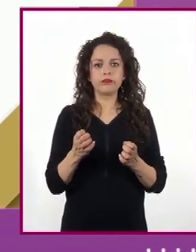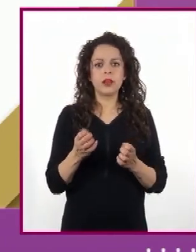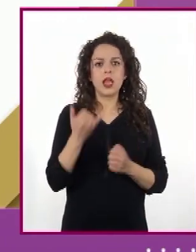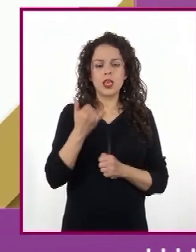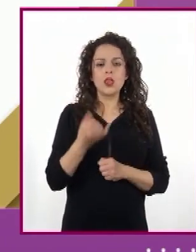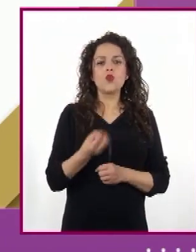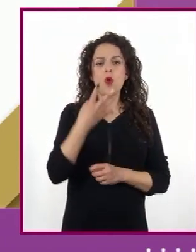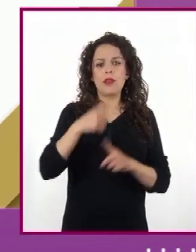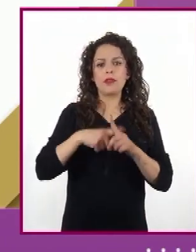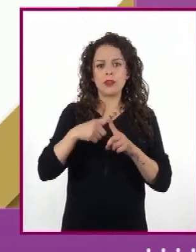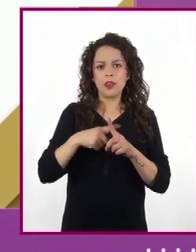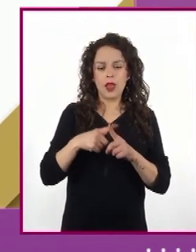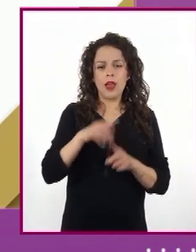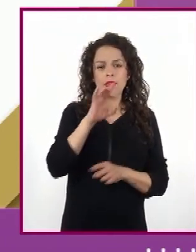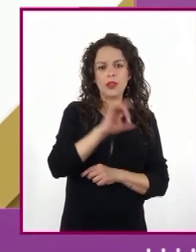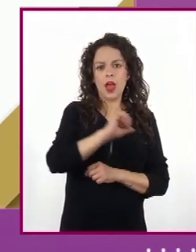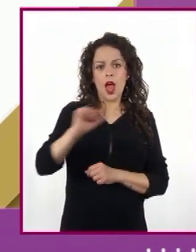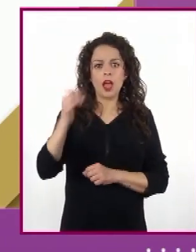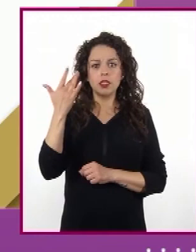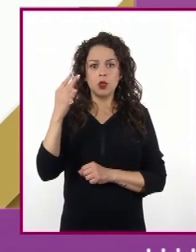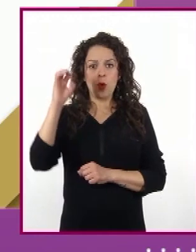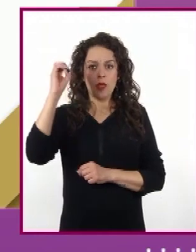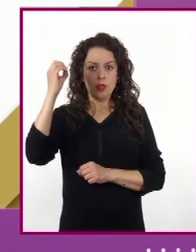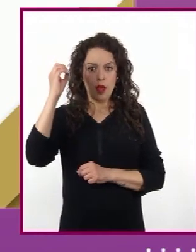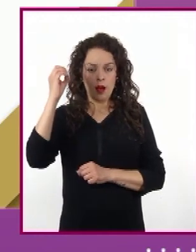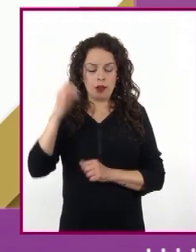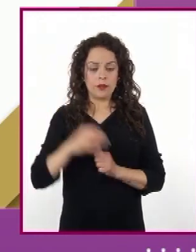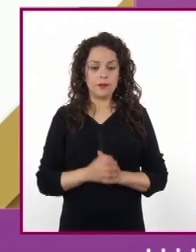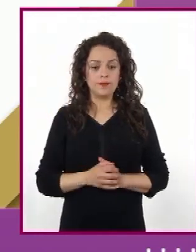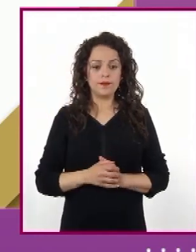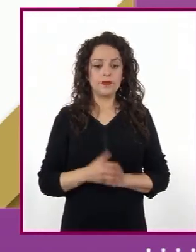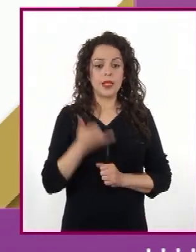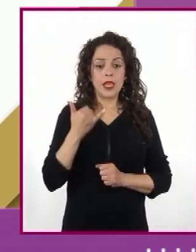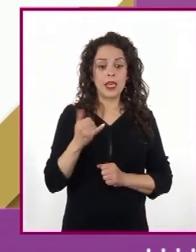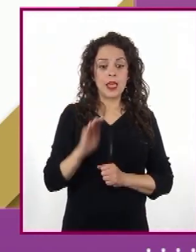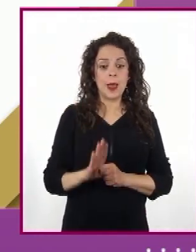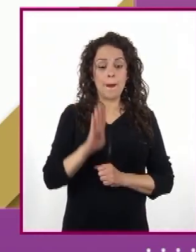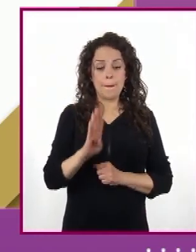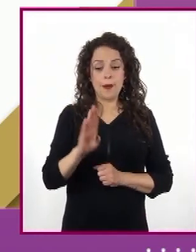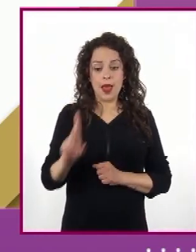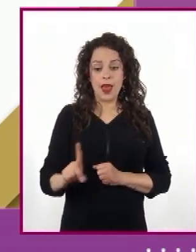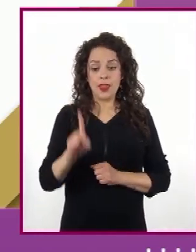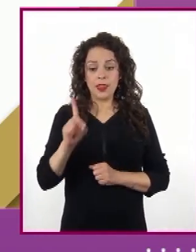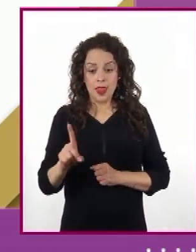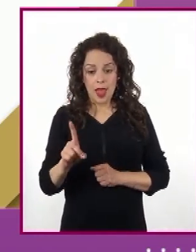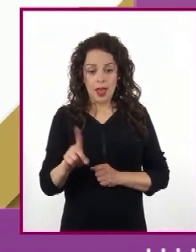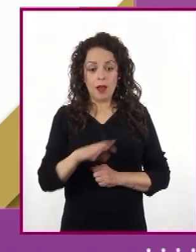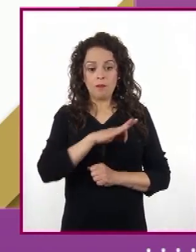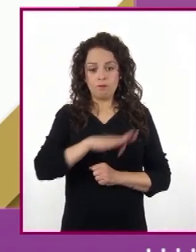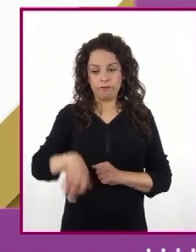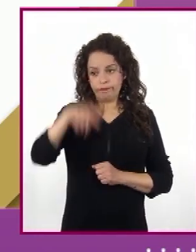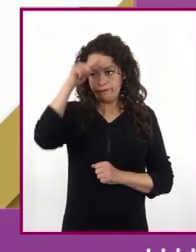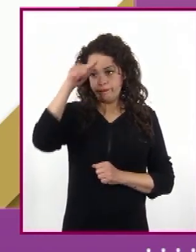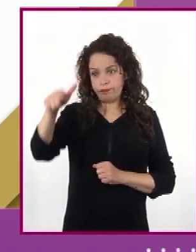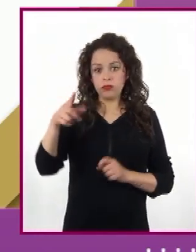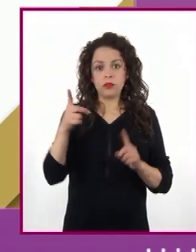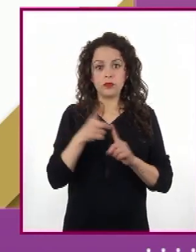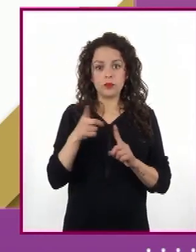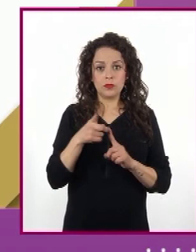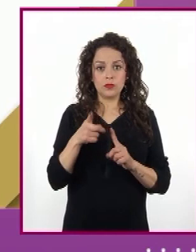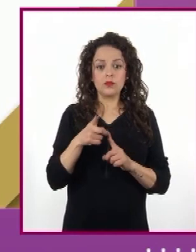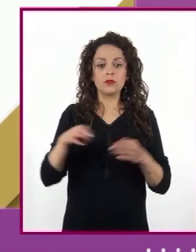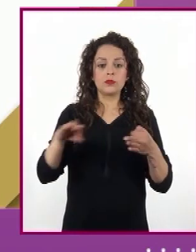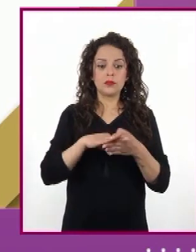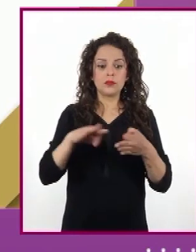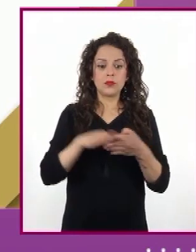55 grados de latitud. Y los climas del grupo D y E los podemos observar en las latitudes